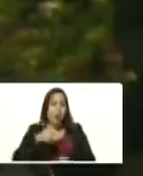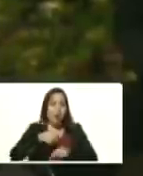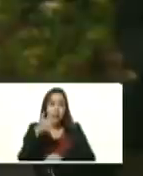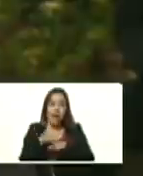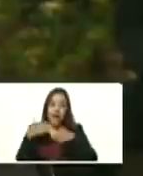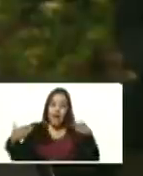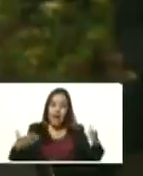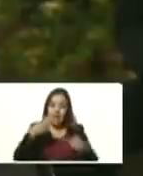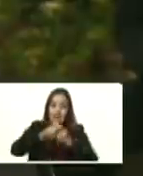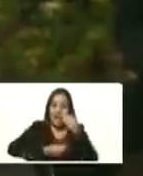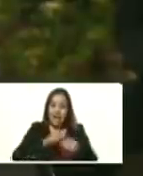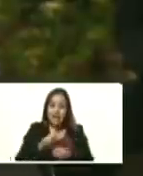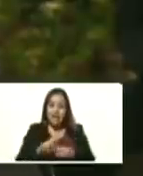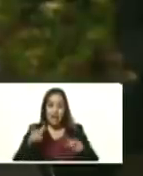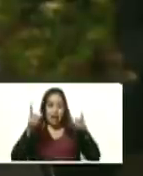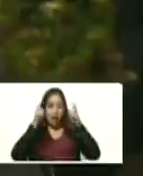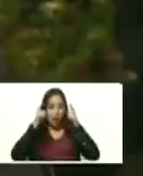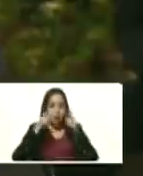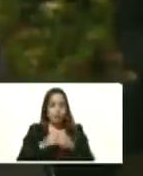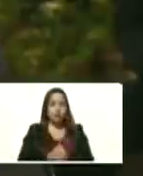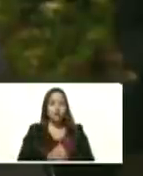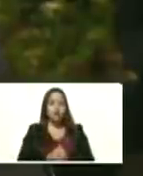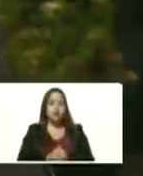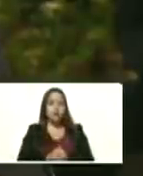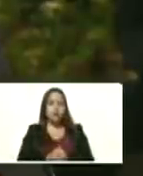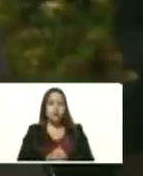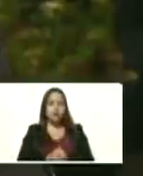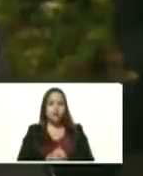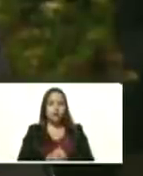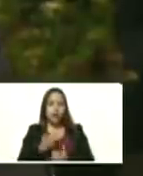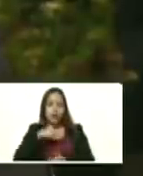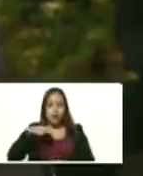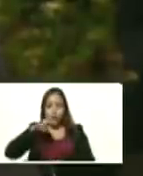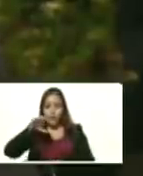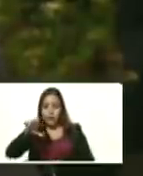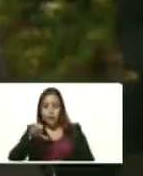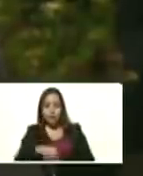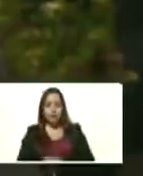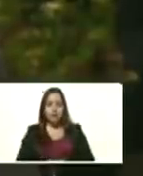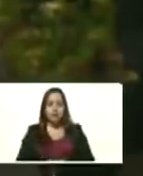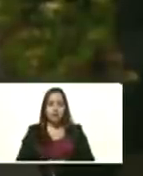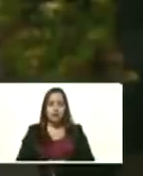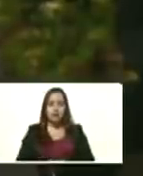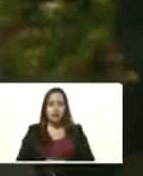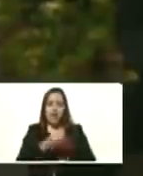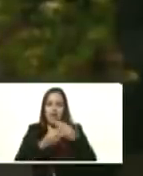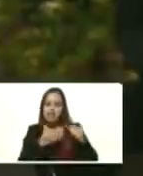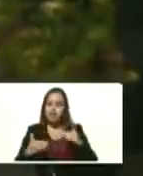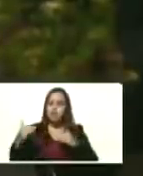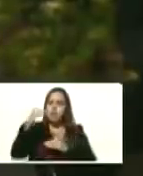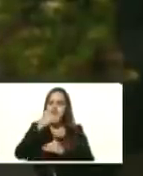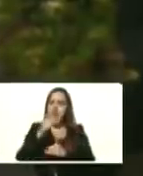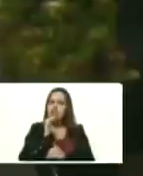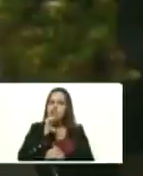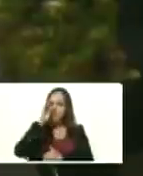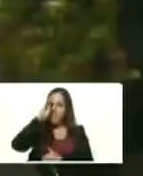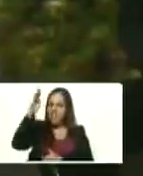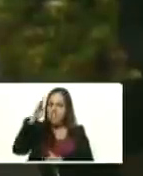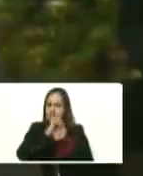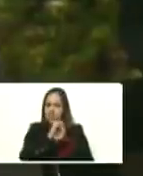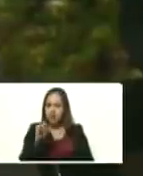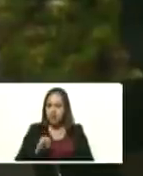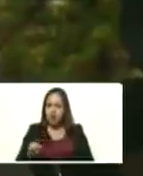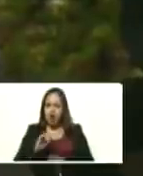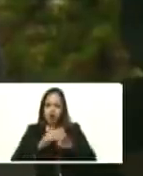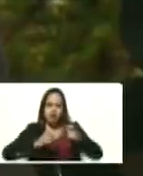productor de ganado bovino en el país es solamente superado por harina y por zulia con un